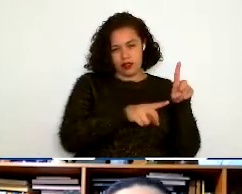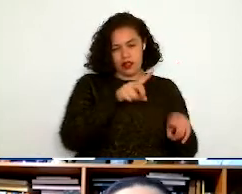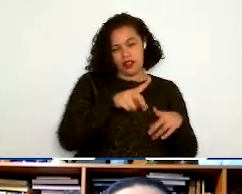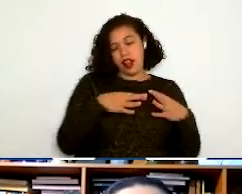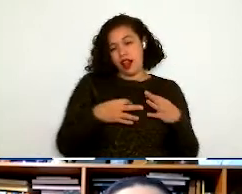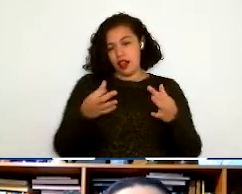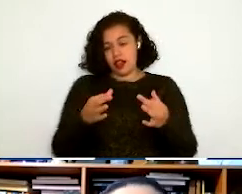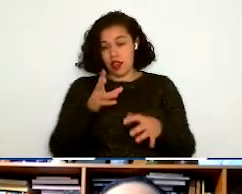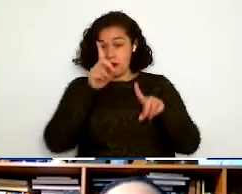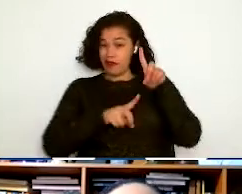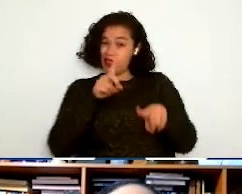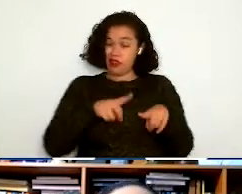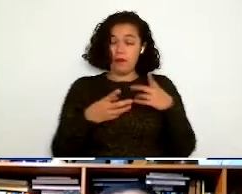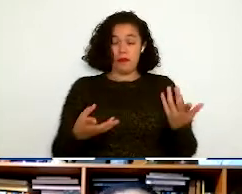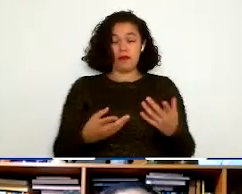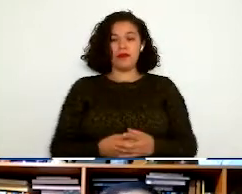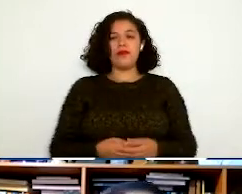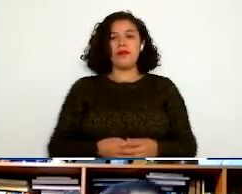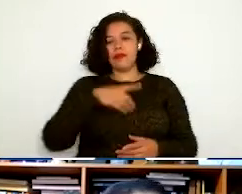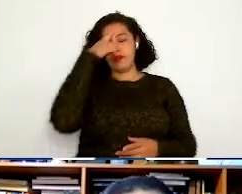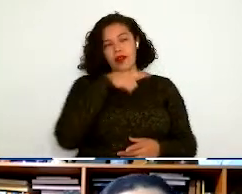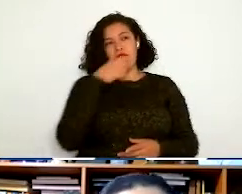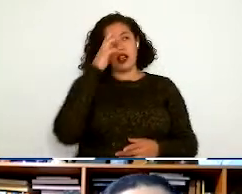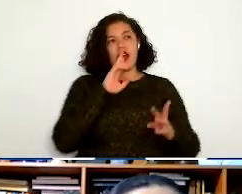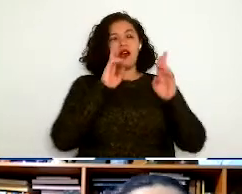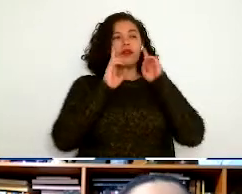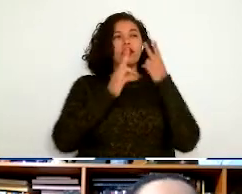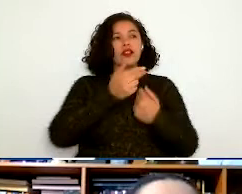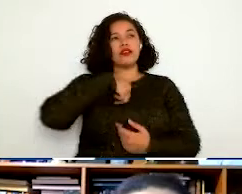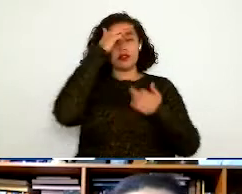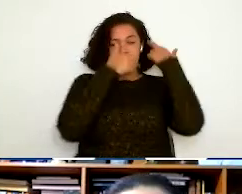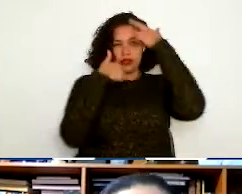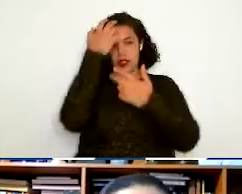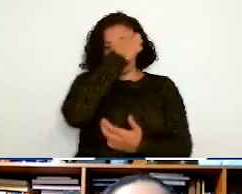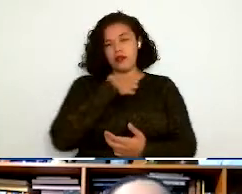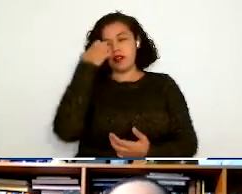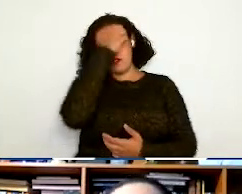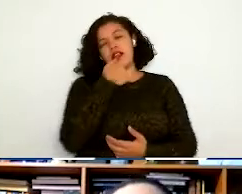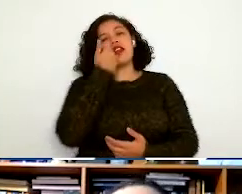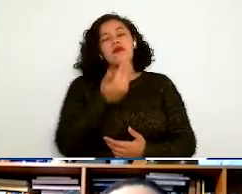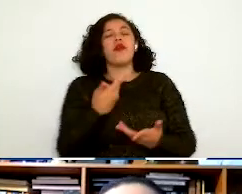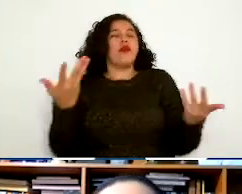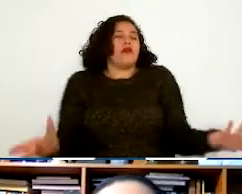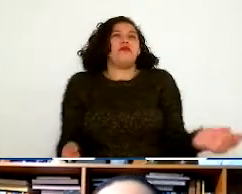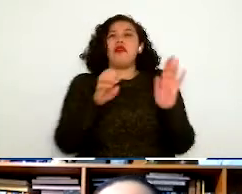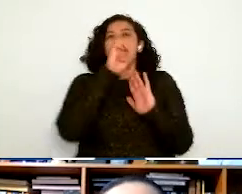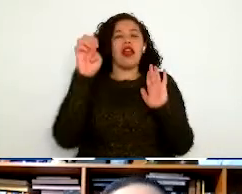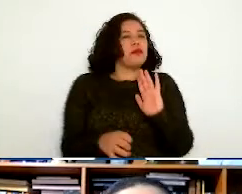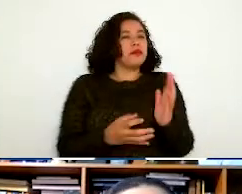calidad con la unidad de análisis que se esté queriendo evaluar. Por ejemplo, no va a ser lo mismo